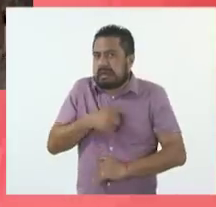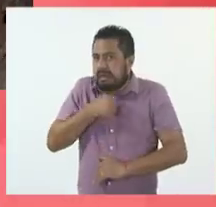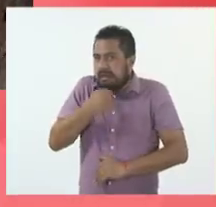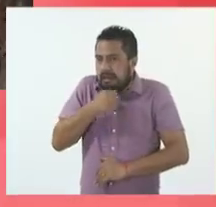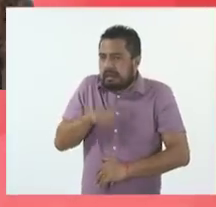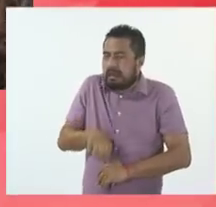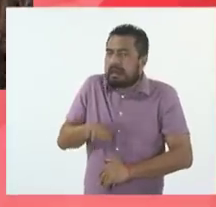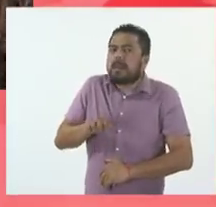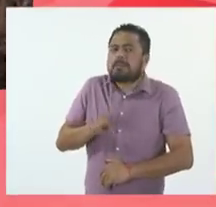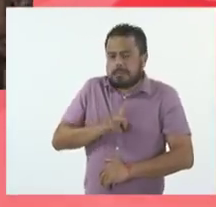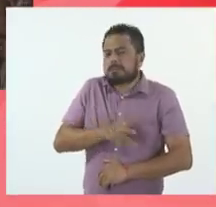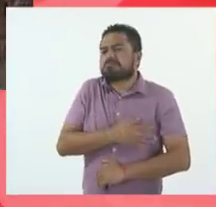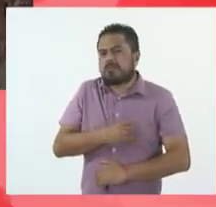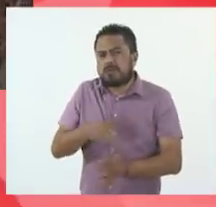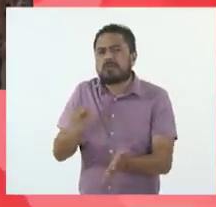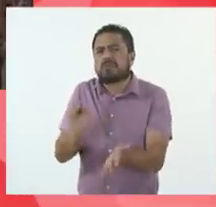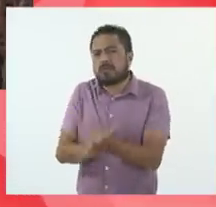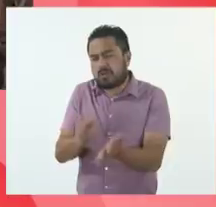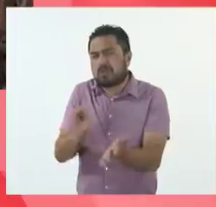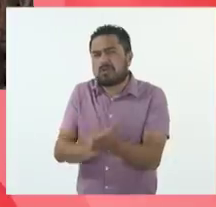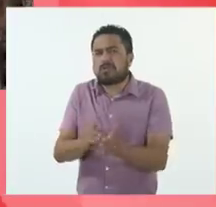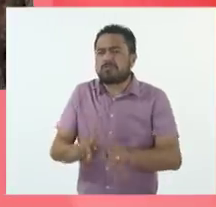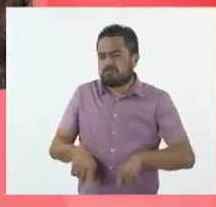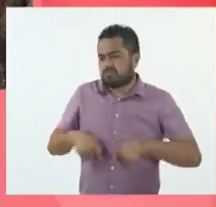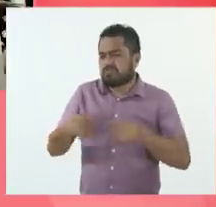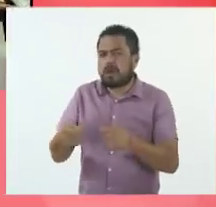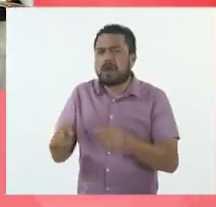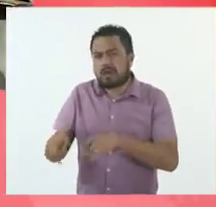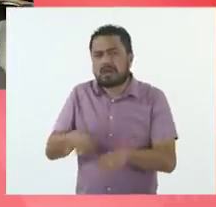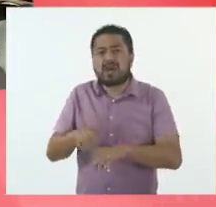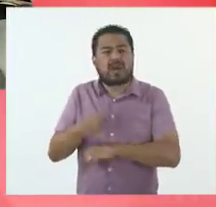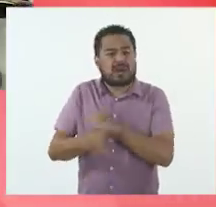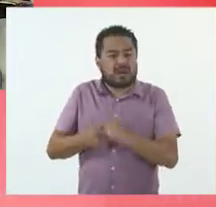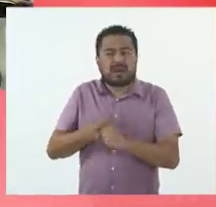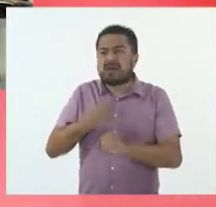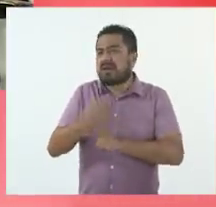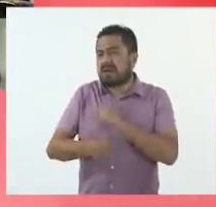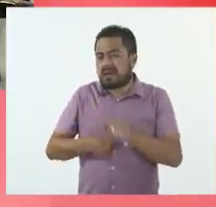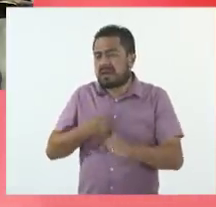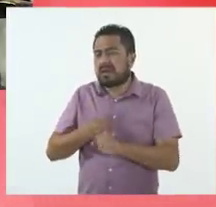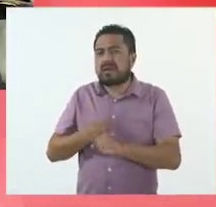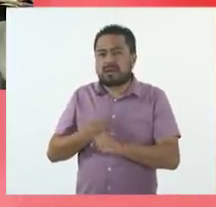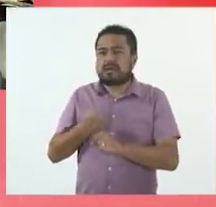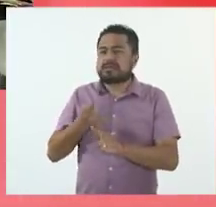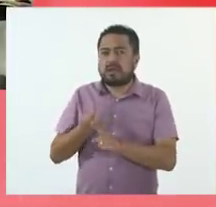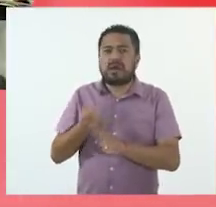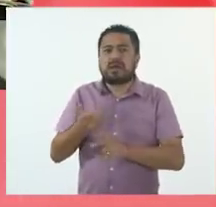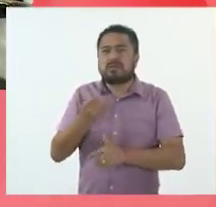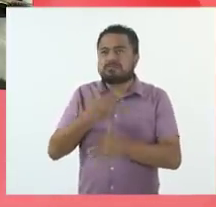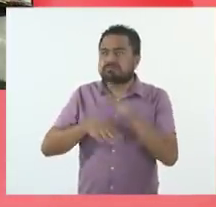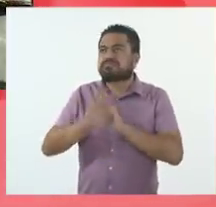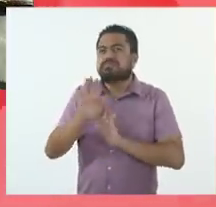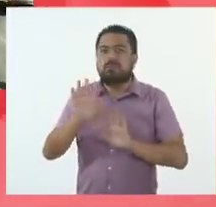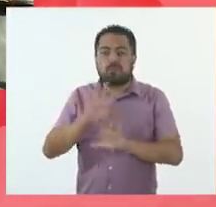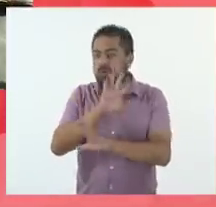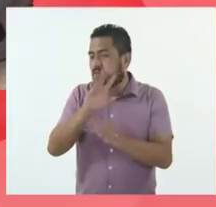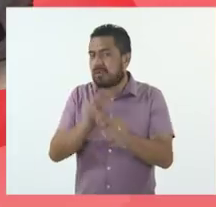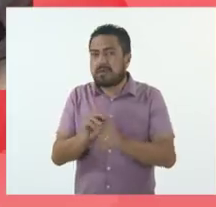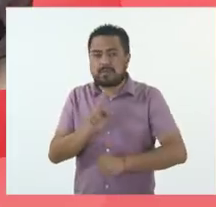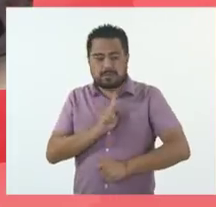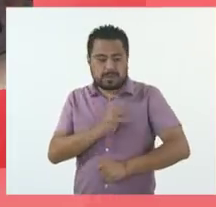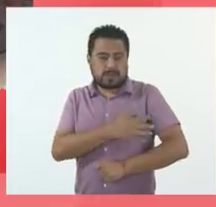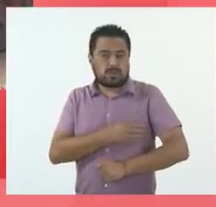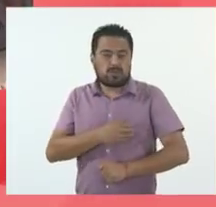mis hijos ahí están trabajando. Pero tiene años. En esto han seguido adelante todas mis hijas, todos mis